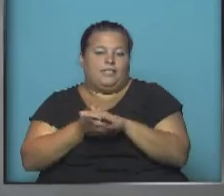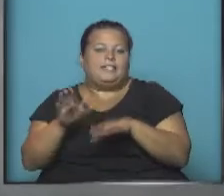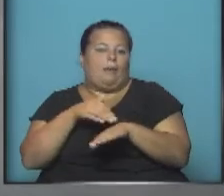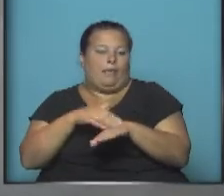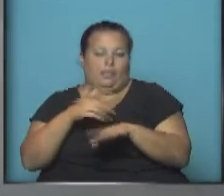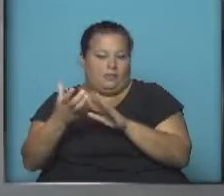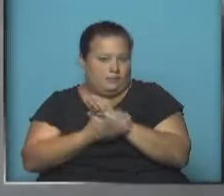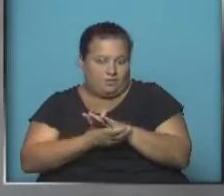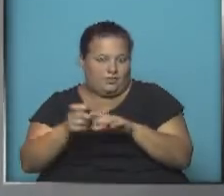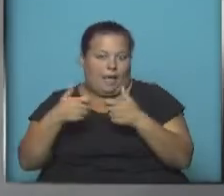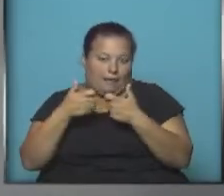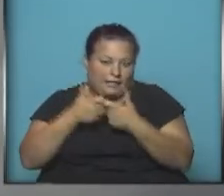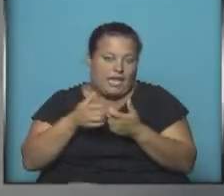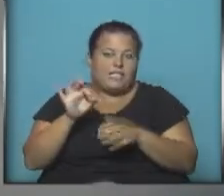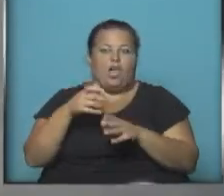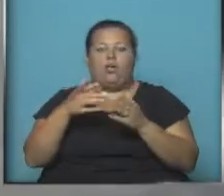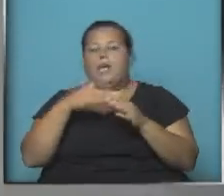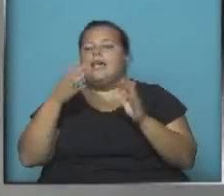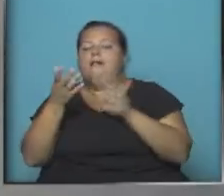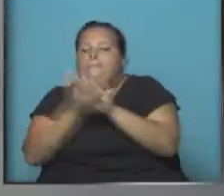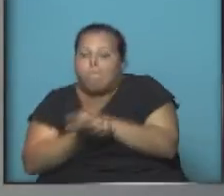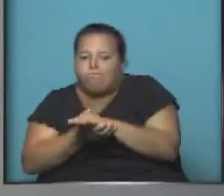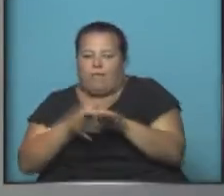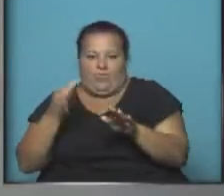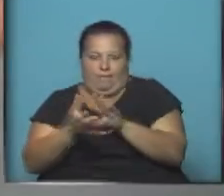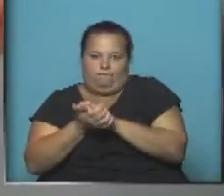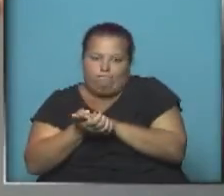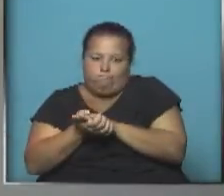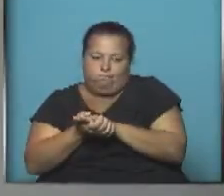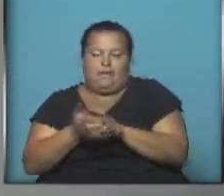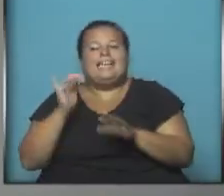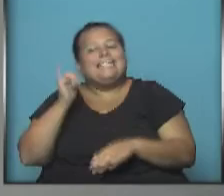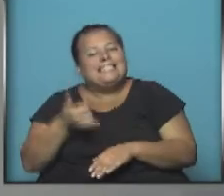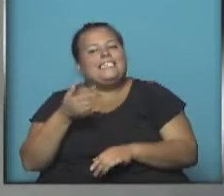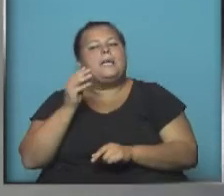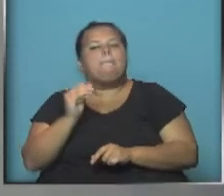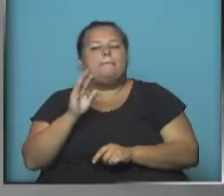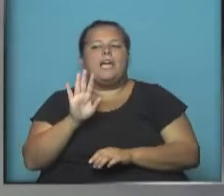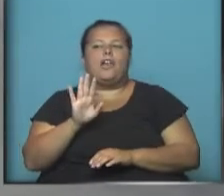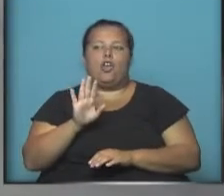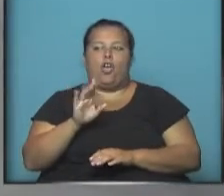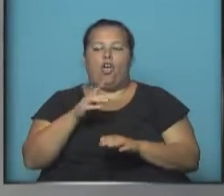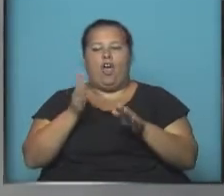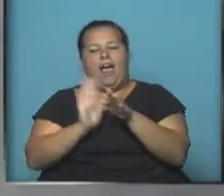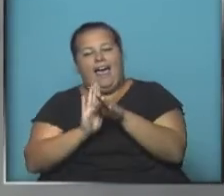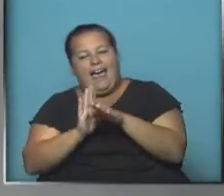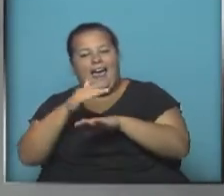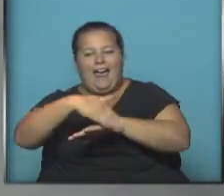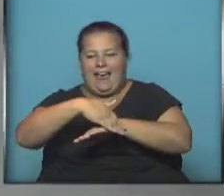calzado. Sí. Con zapatillas o contenido, ¿no? El calzado tiene que ser de contención. Sí, pero más que lo que del costado